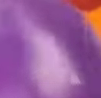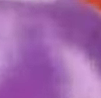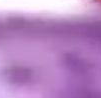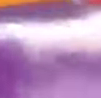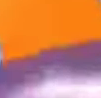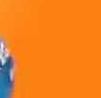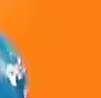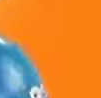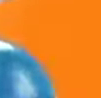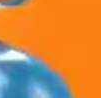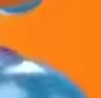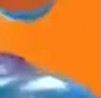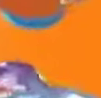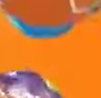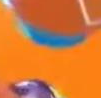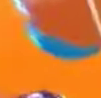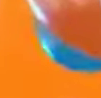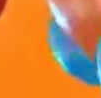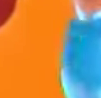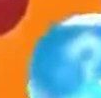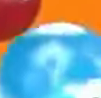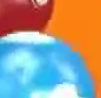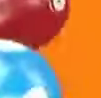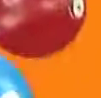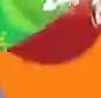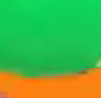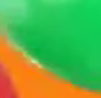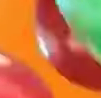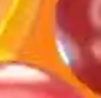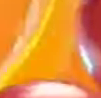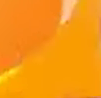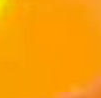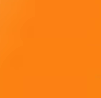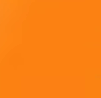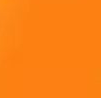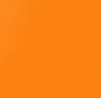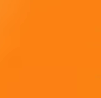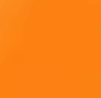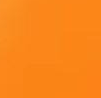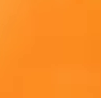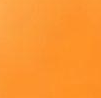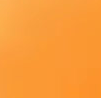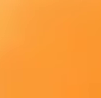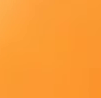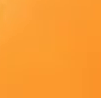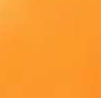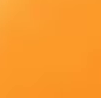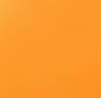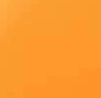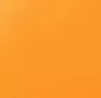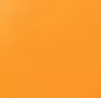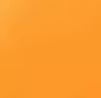Juega creyendo que será posible. Esto fue el Sorteo Loto.